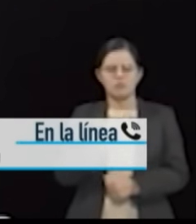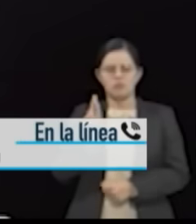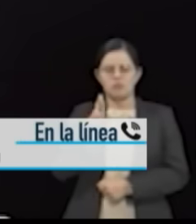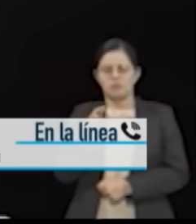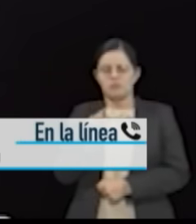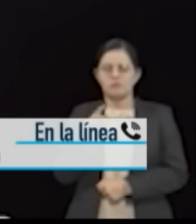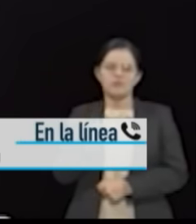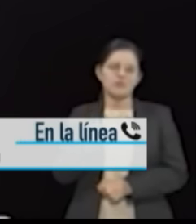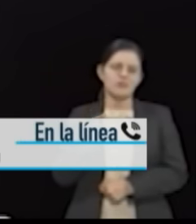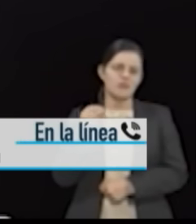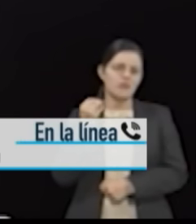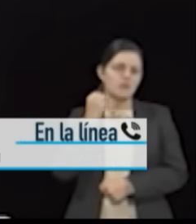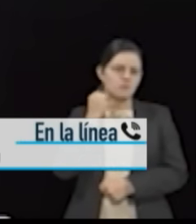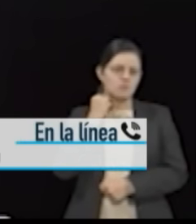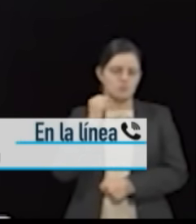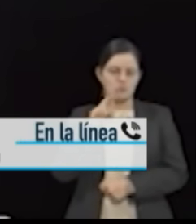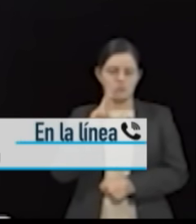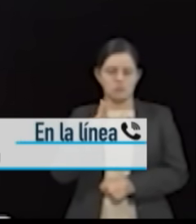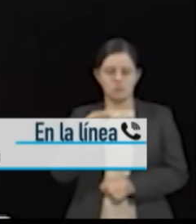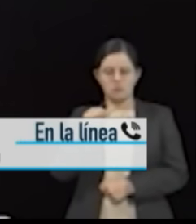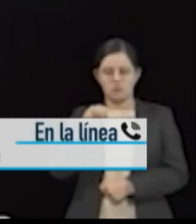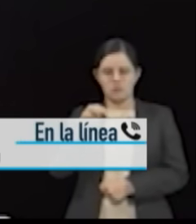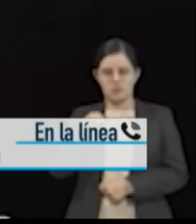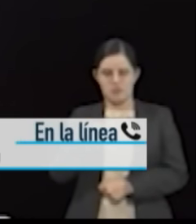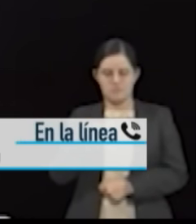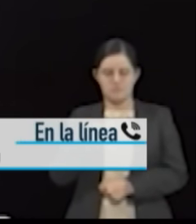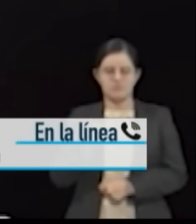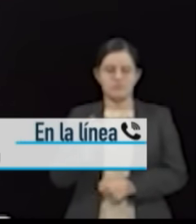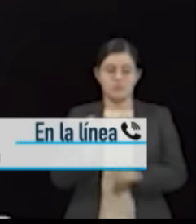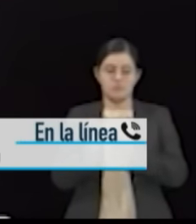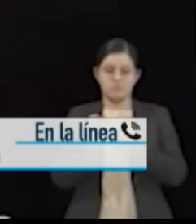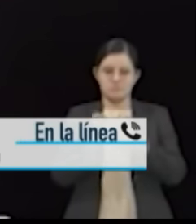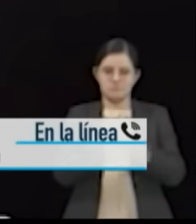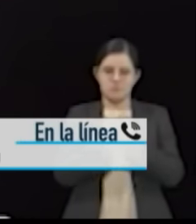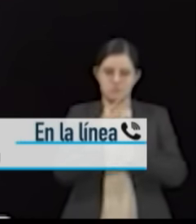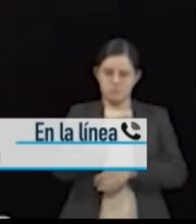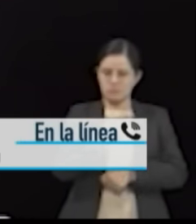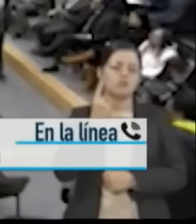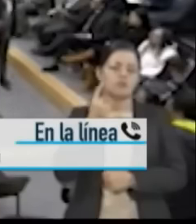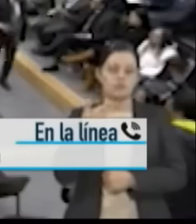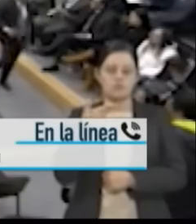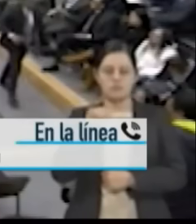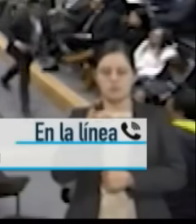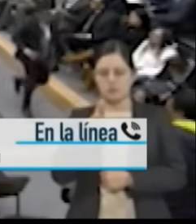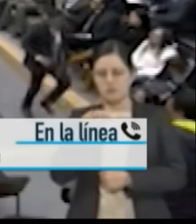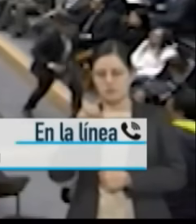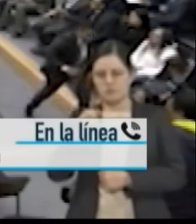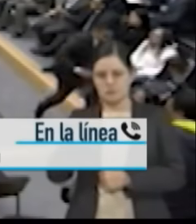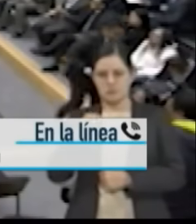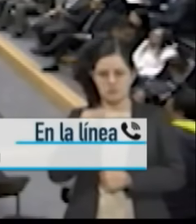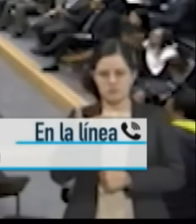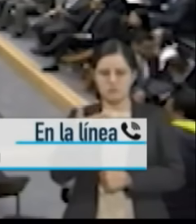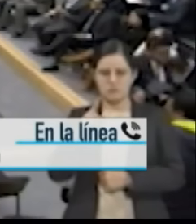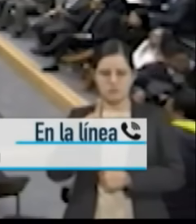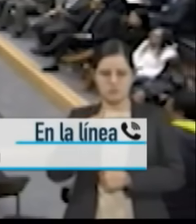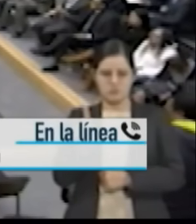ser candidato a un municipio. Eso fue muy elocuente. Todos estuvieron